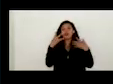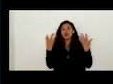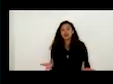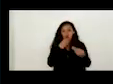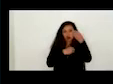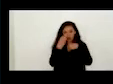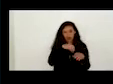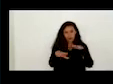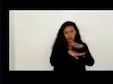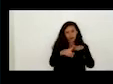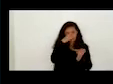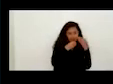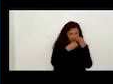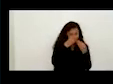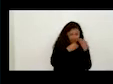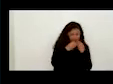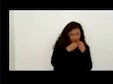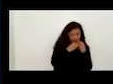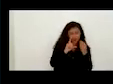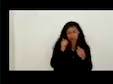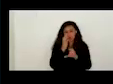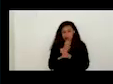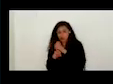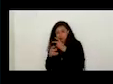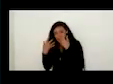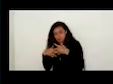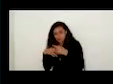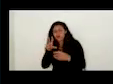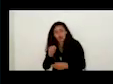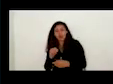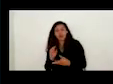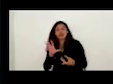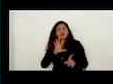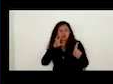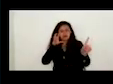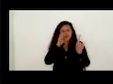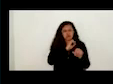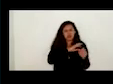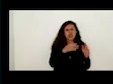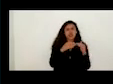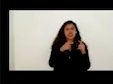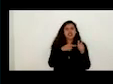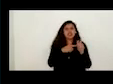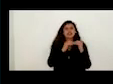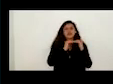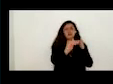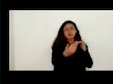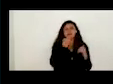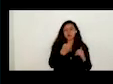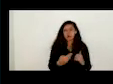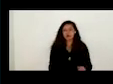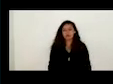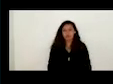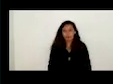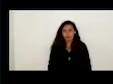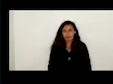en alimentos y no tanto en productos, generalmente se logra y se mantiene de forma adecuada.